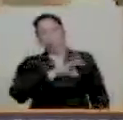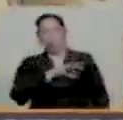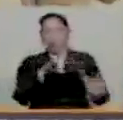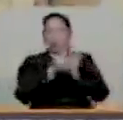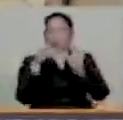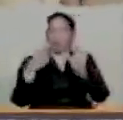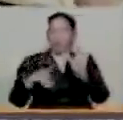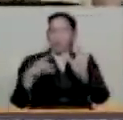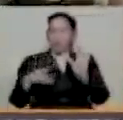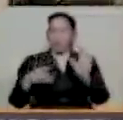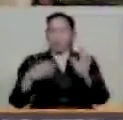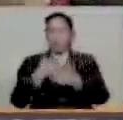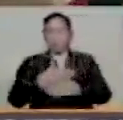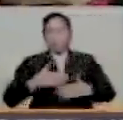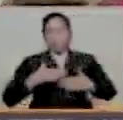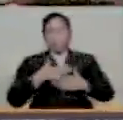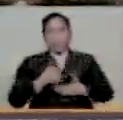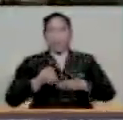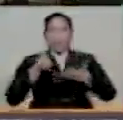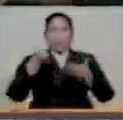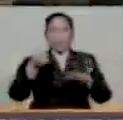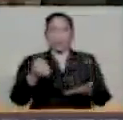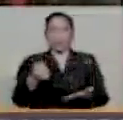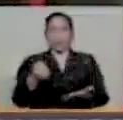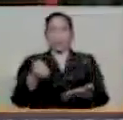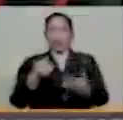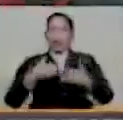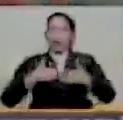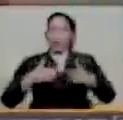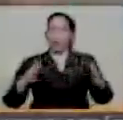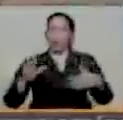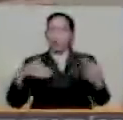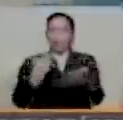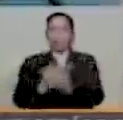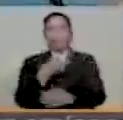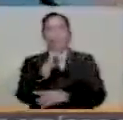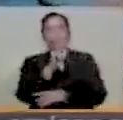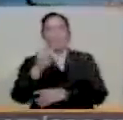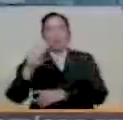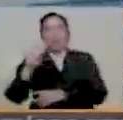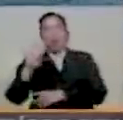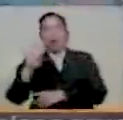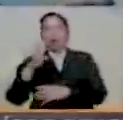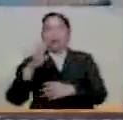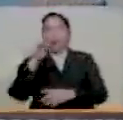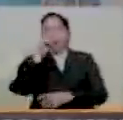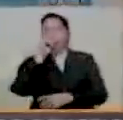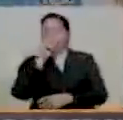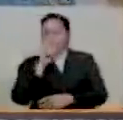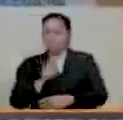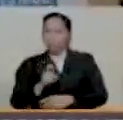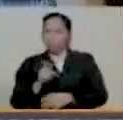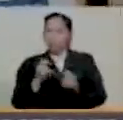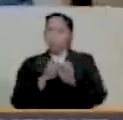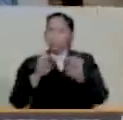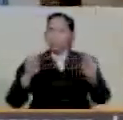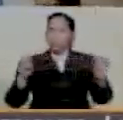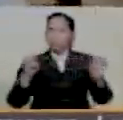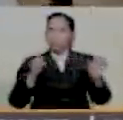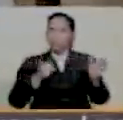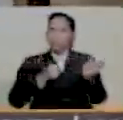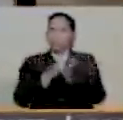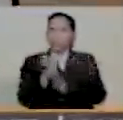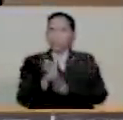y de justicia garantiza hasta 24 años de educación pública obligatoria en la etapa